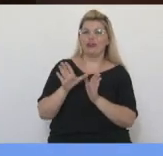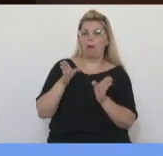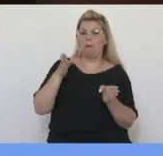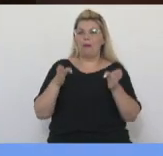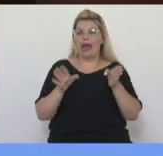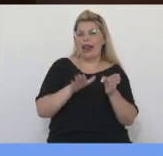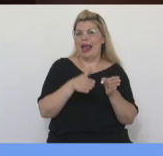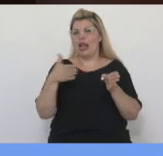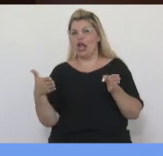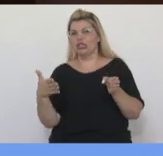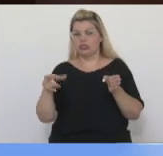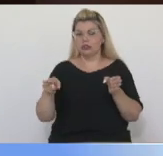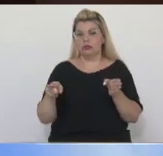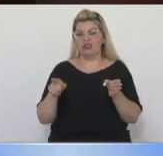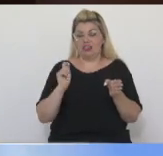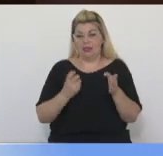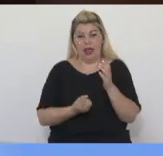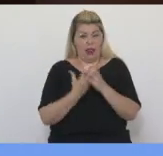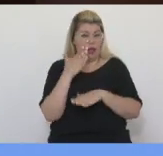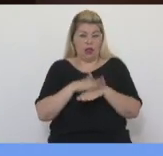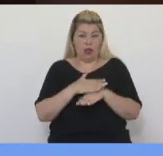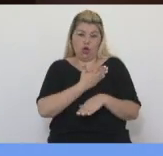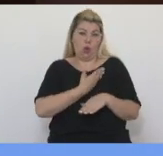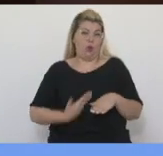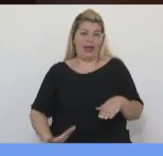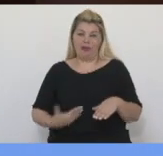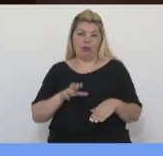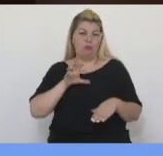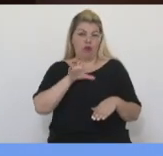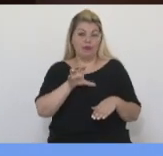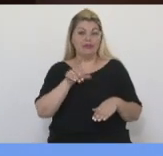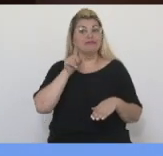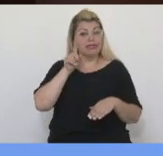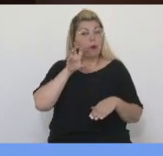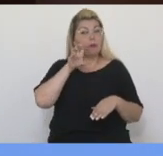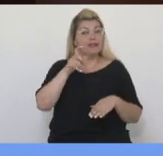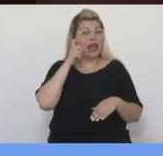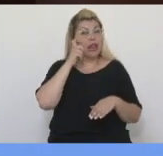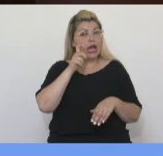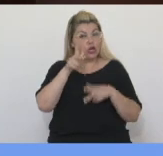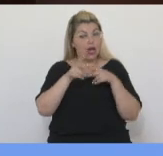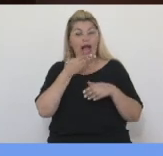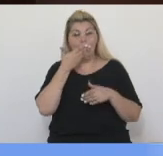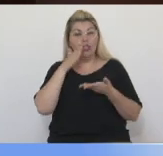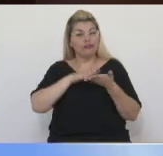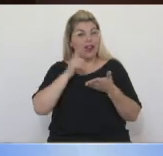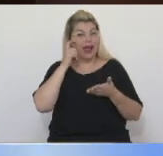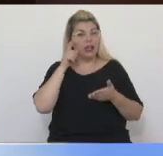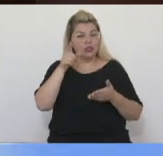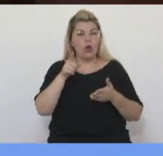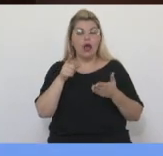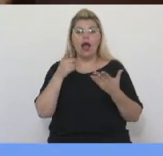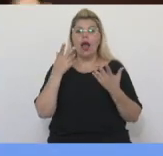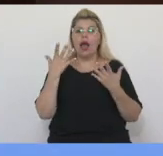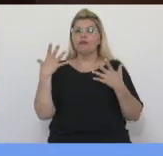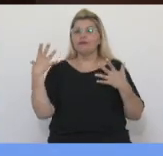el gobernador de la provincia allá en la rioja para que se den una idea el transporte público de pasajeros